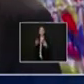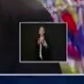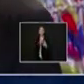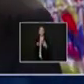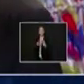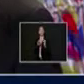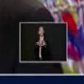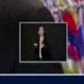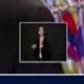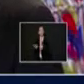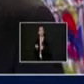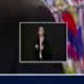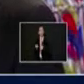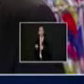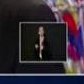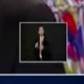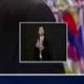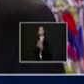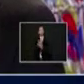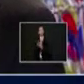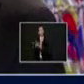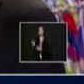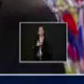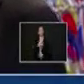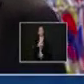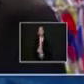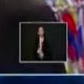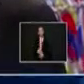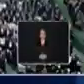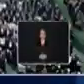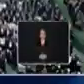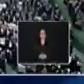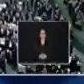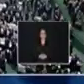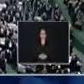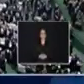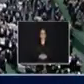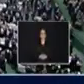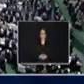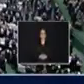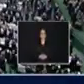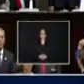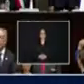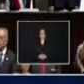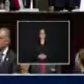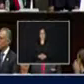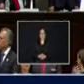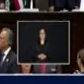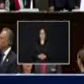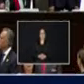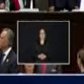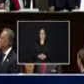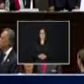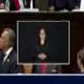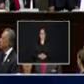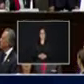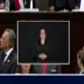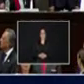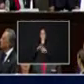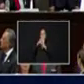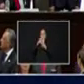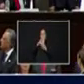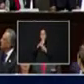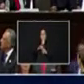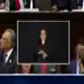presidente electo, empezara ya también a fluir a partir precisamente de que los legisladores, los nuevos legisladores, se instalaran propiamente ya en